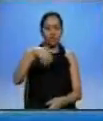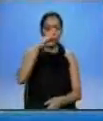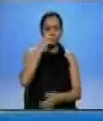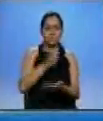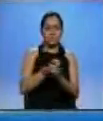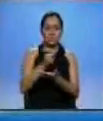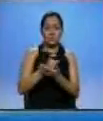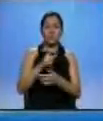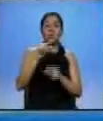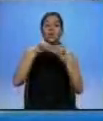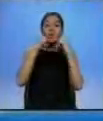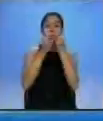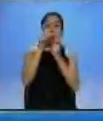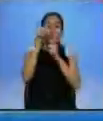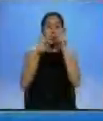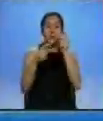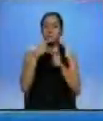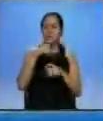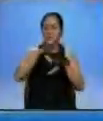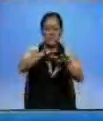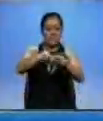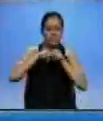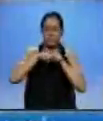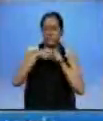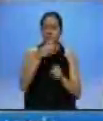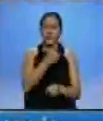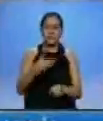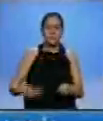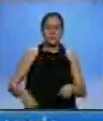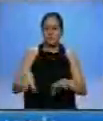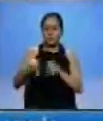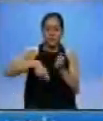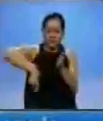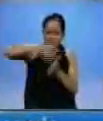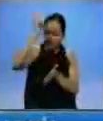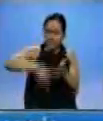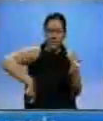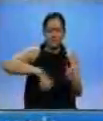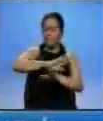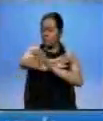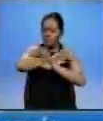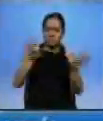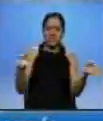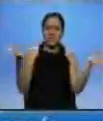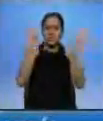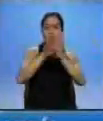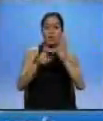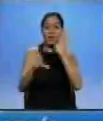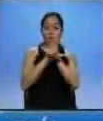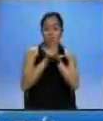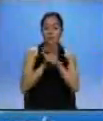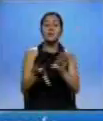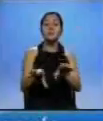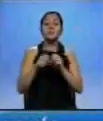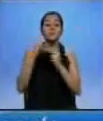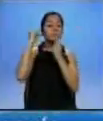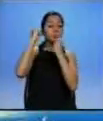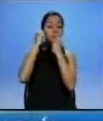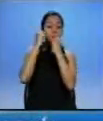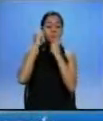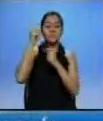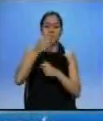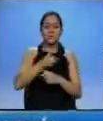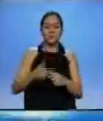La tropa intenta retener al primer mandatario para que firme la derogatoria de la ley. La seguridad presidencial, en